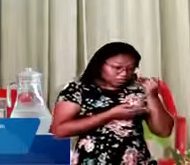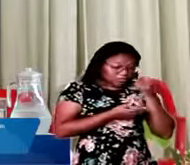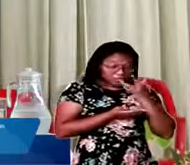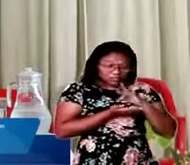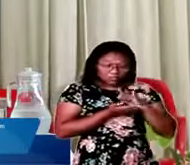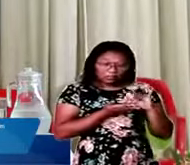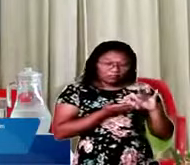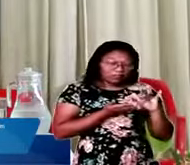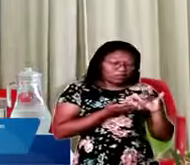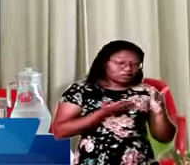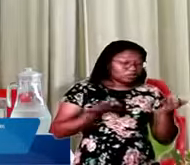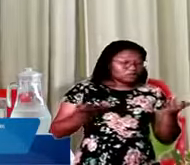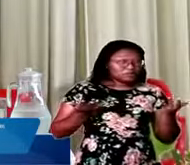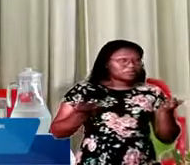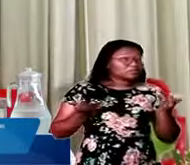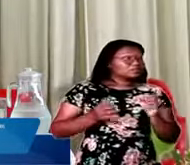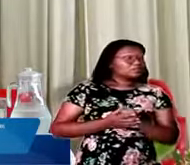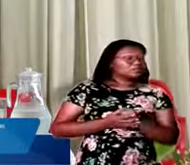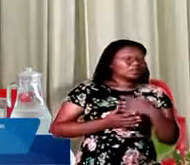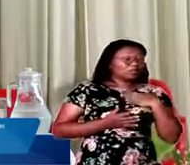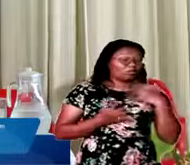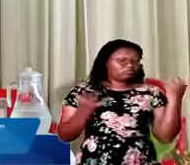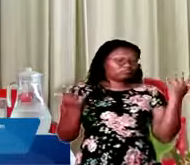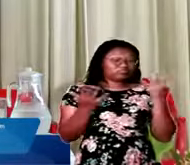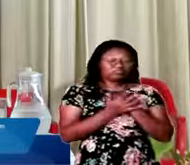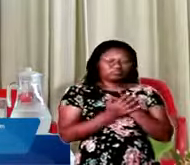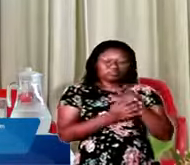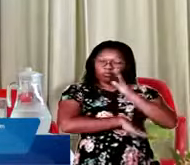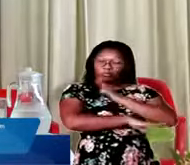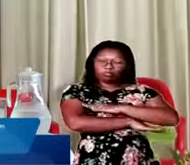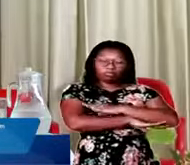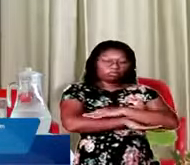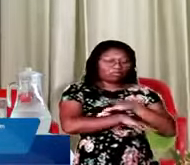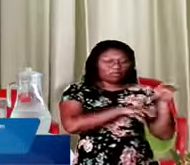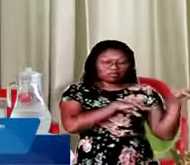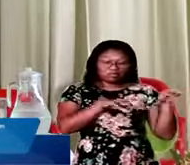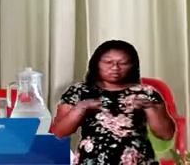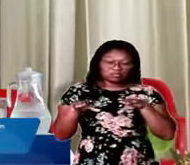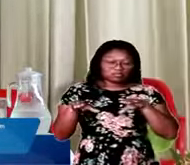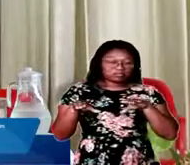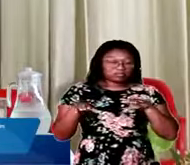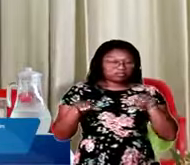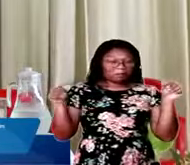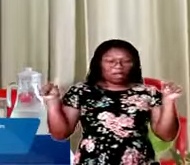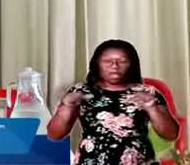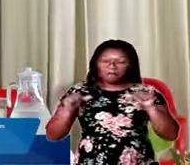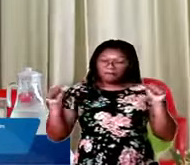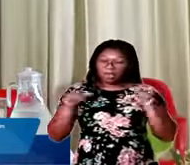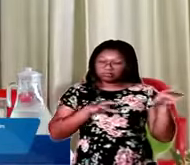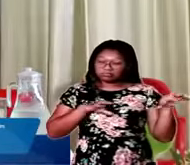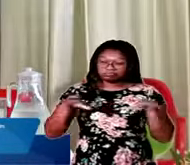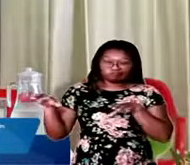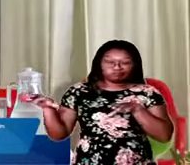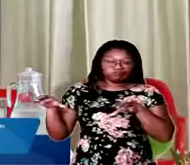un tremendo manchón en mi conducta, en mi vida. ¡Gloria al